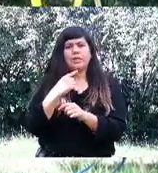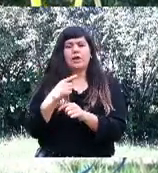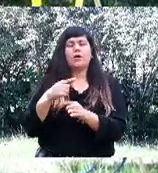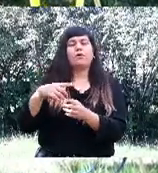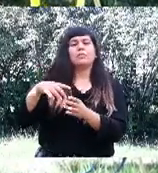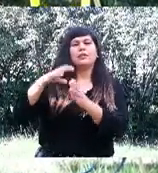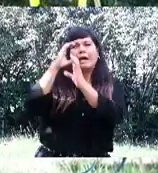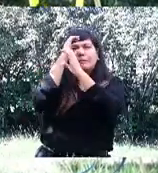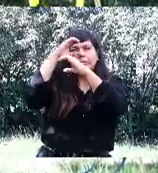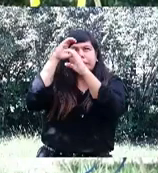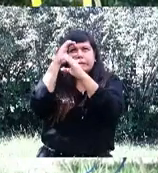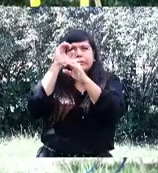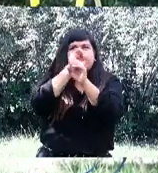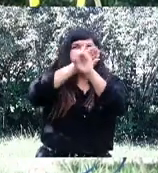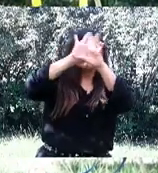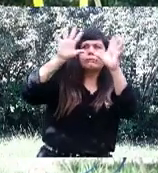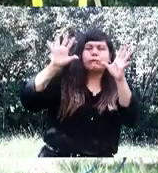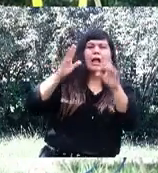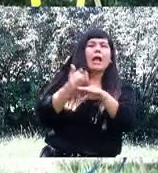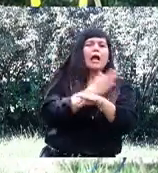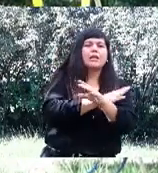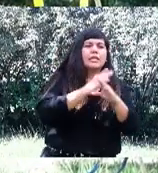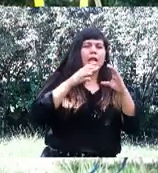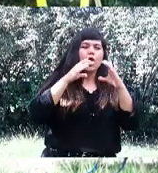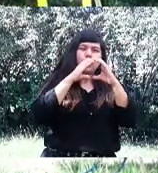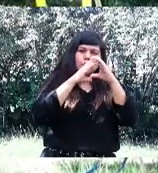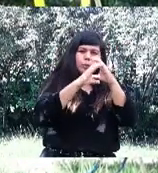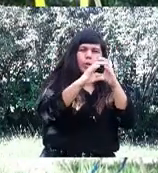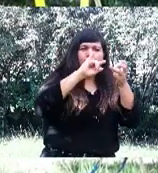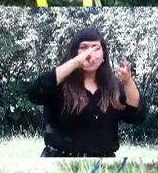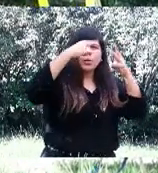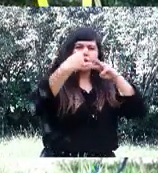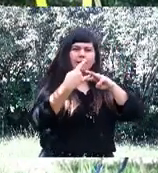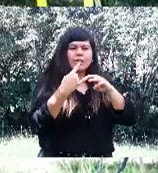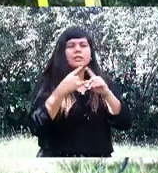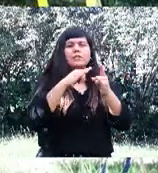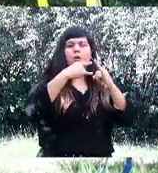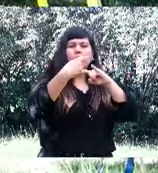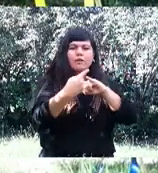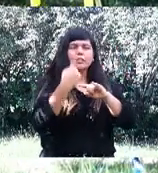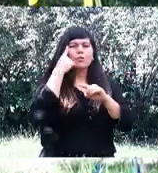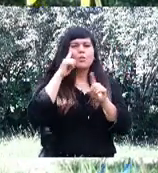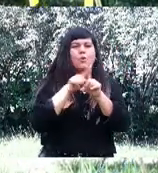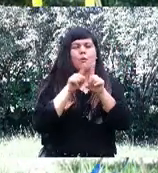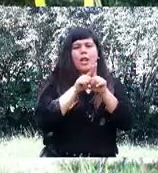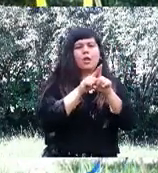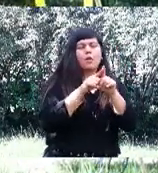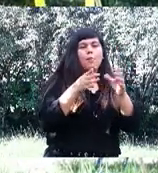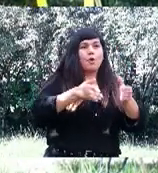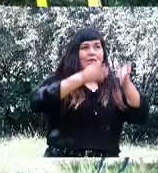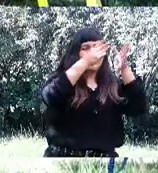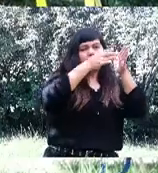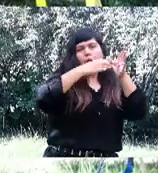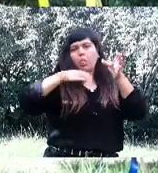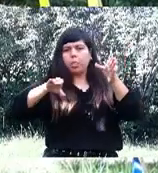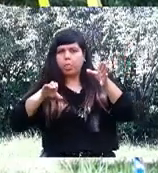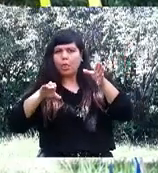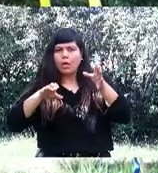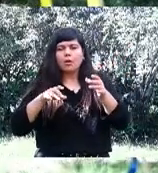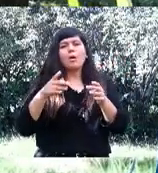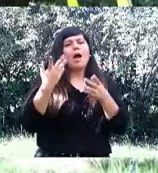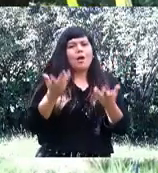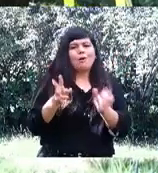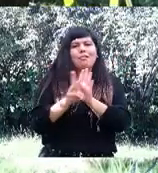astronomía que tenía el nombre de Túnel universo pero en el fondo se encontraba como un como un apéndice del mim no como algo con identidad propia por sí